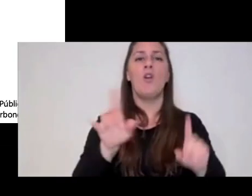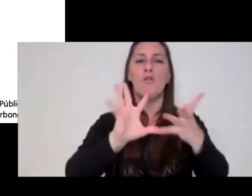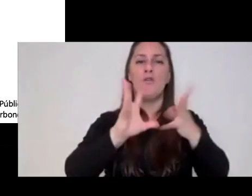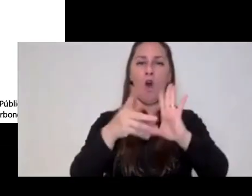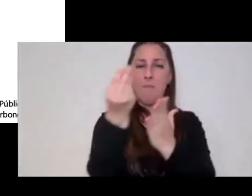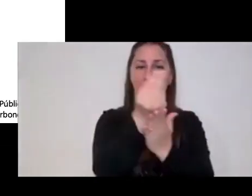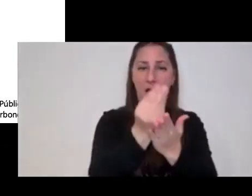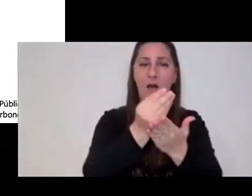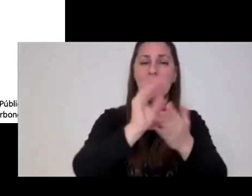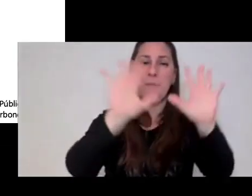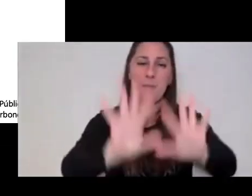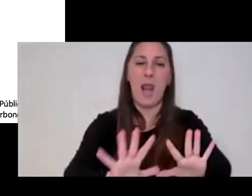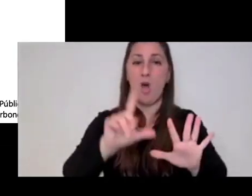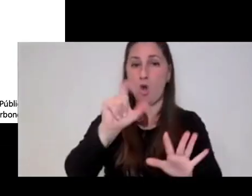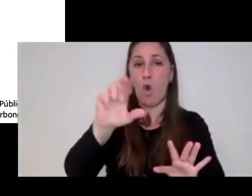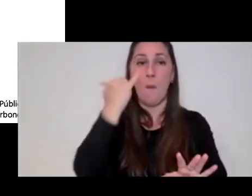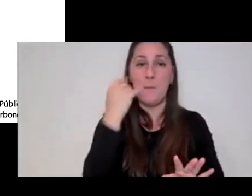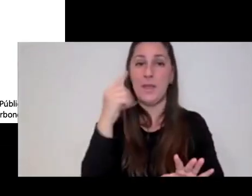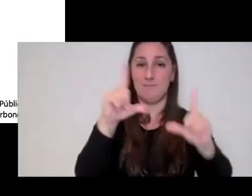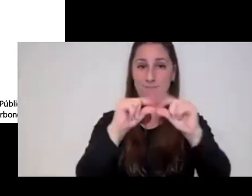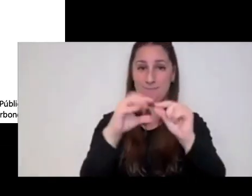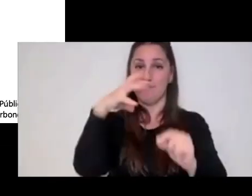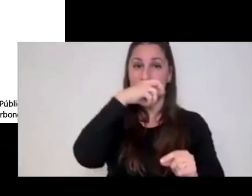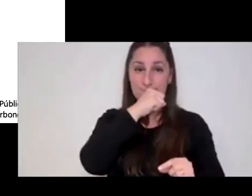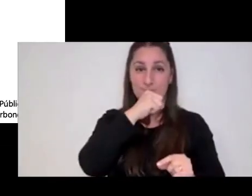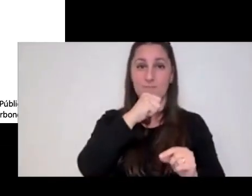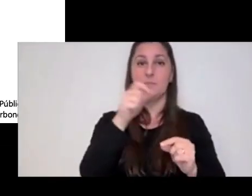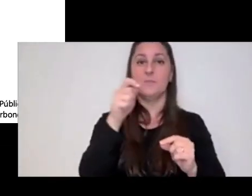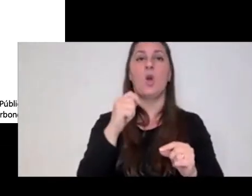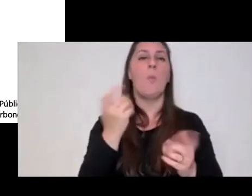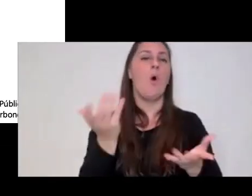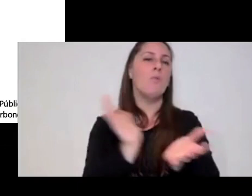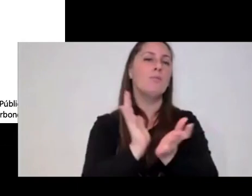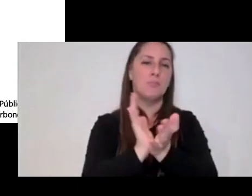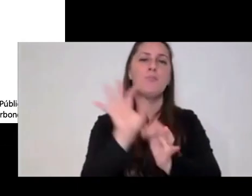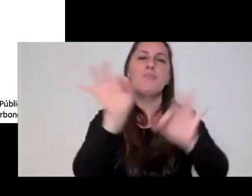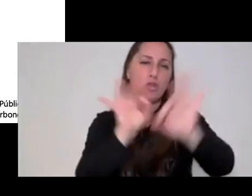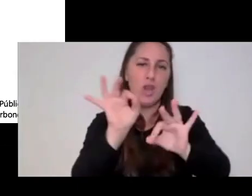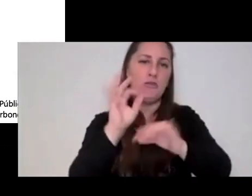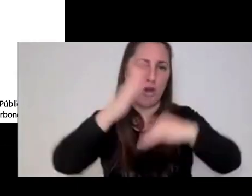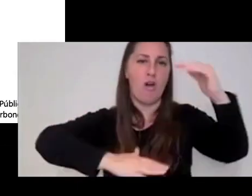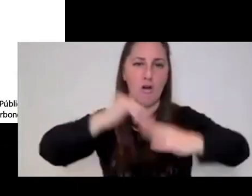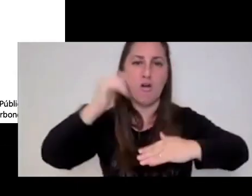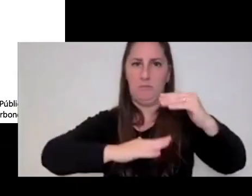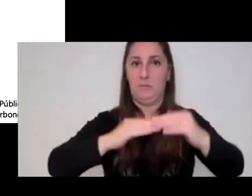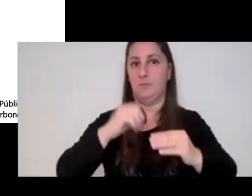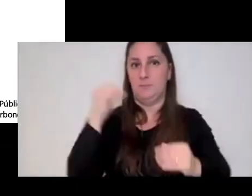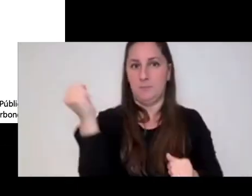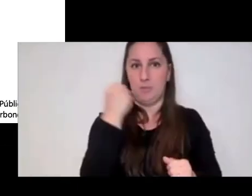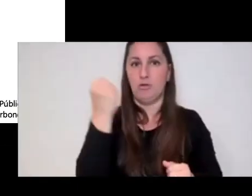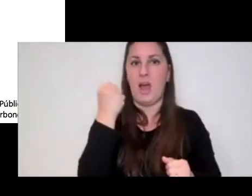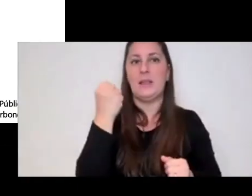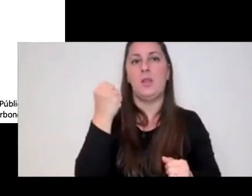COPI, este registro de proyecto inmobiliario, este concepto de proyecto inmobiliario tan importante a los intereses de todos